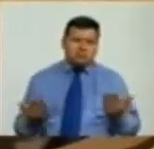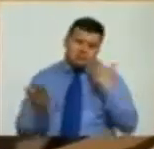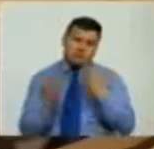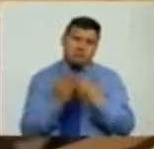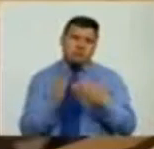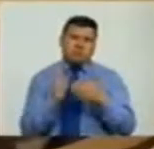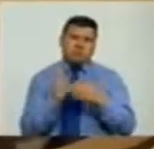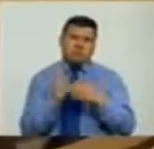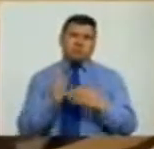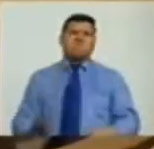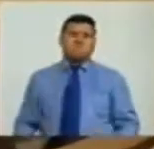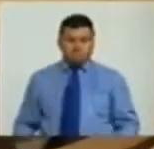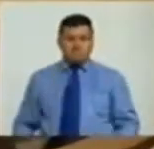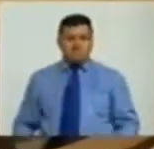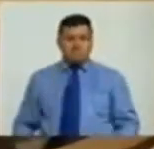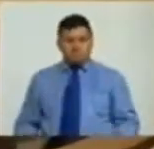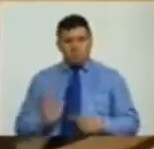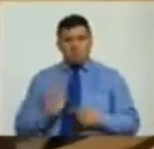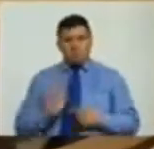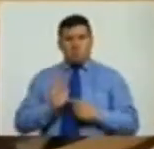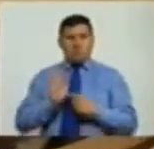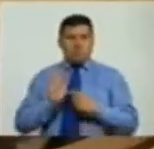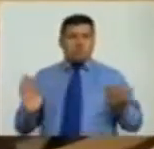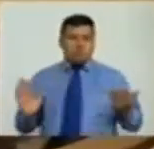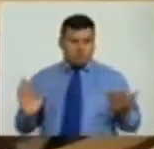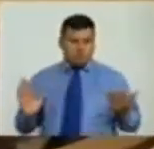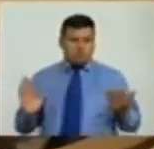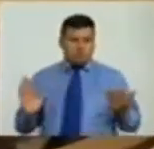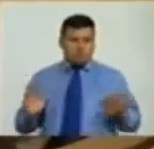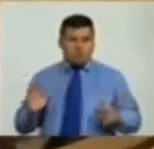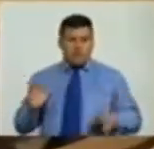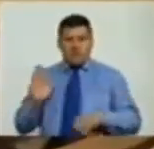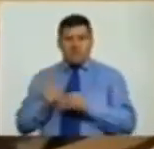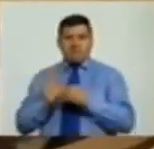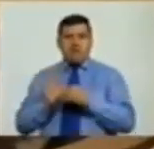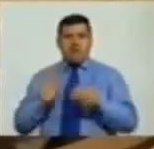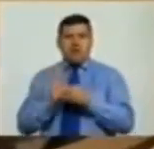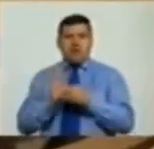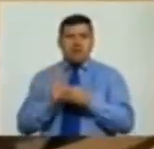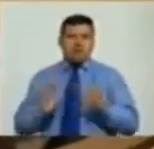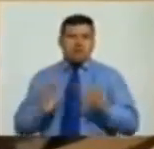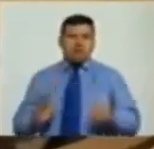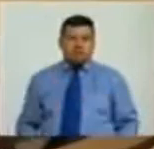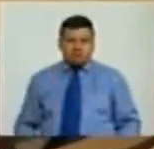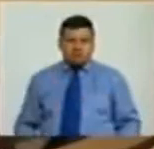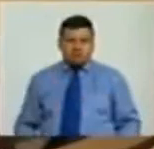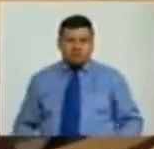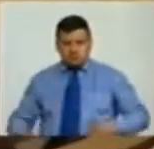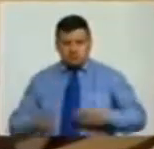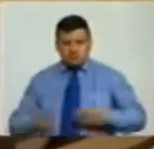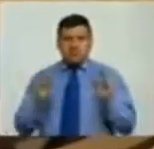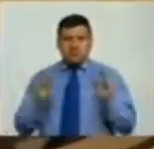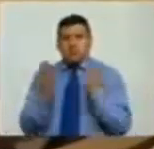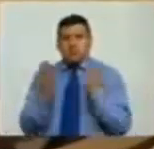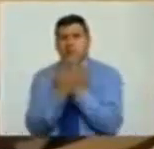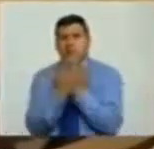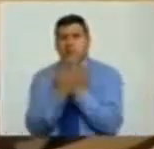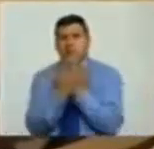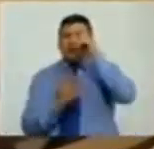evidentemente se presenta el cúmulo de claudicaciones por parte de los negociadores y